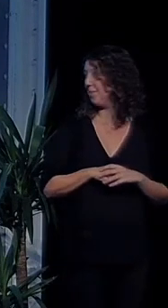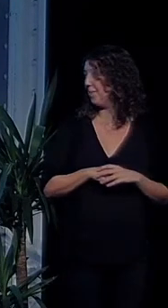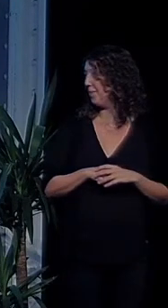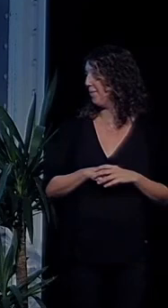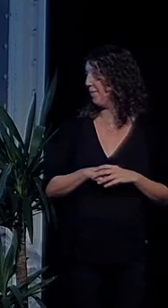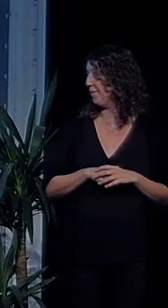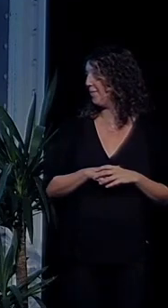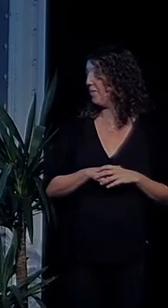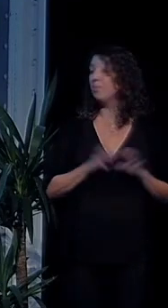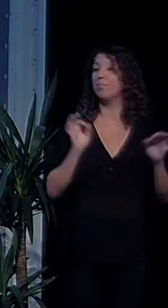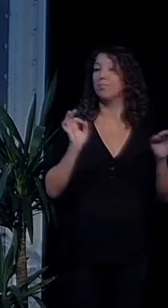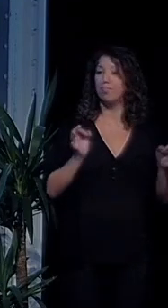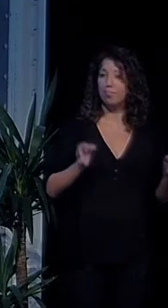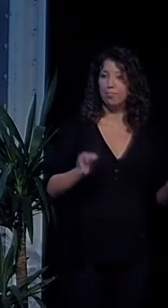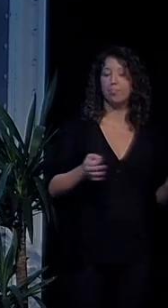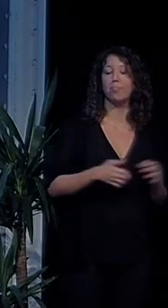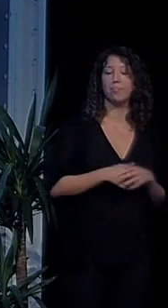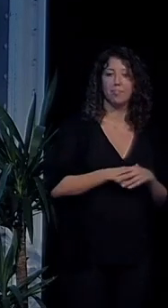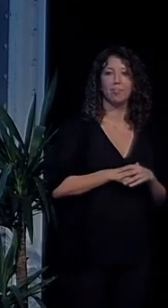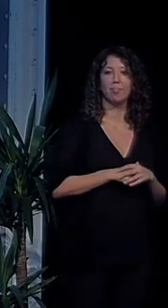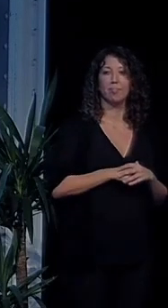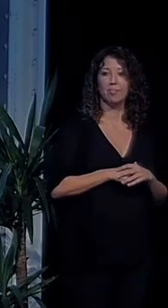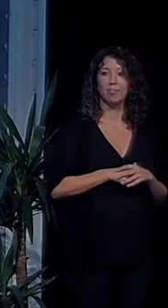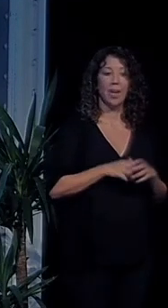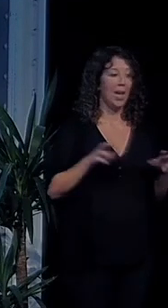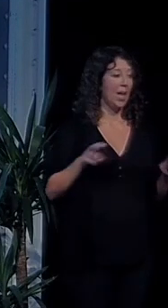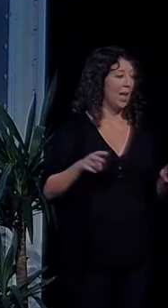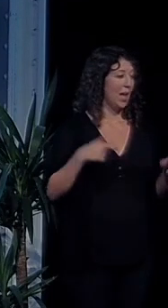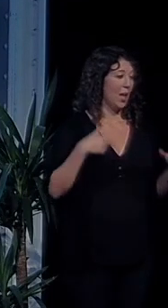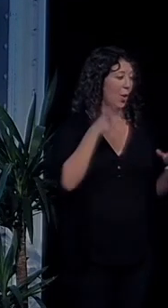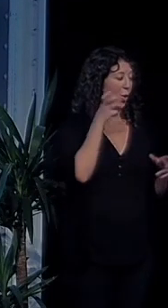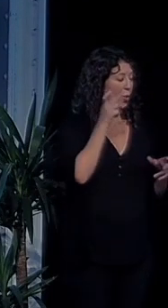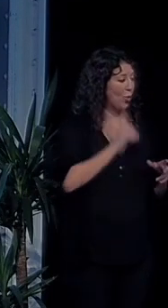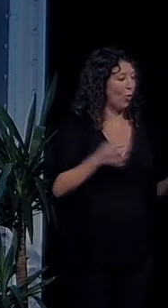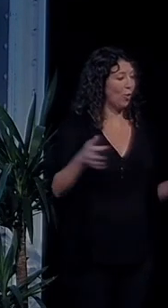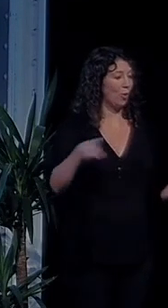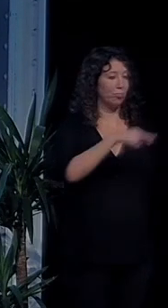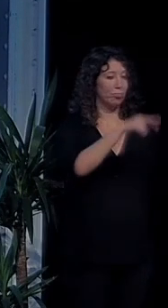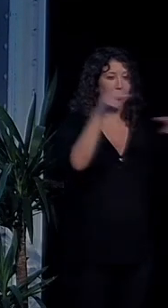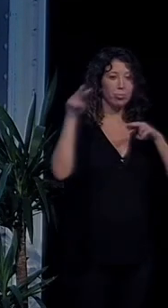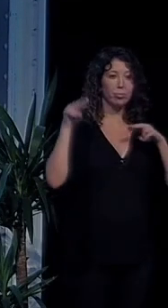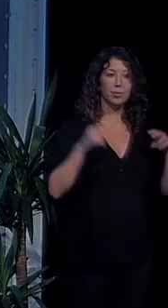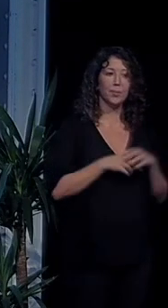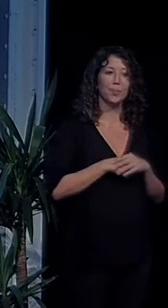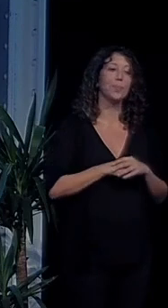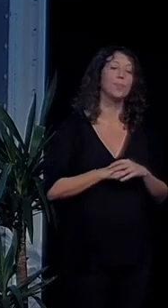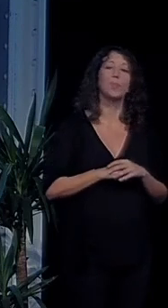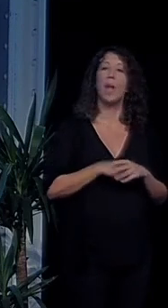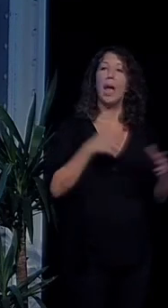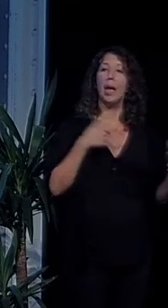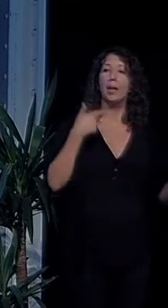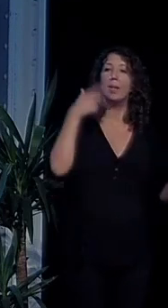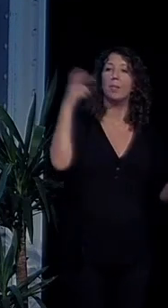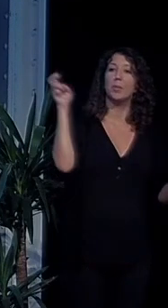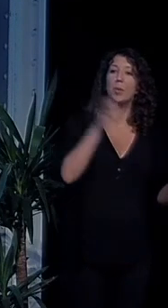yo. Es que es verdad, sí, sí. Quiero decir que estamos todas para aprender y deconstruirnos y creo que sí.